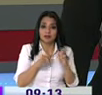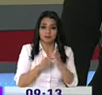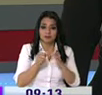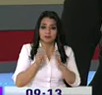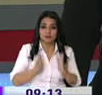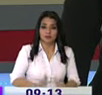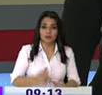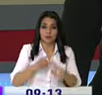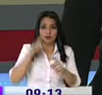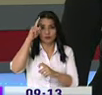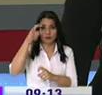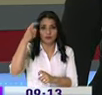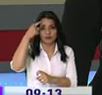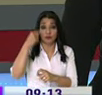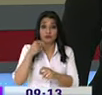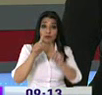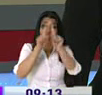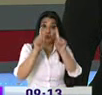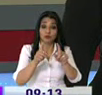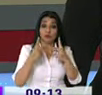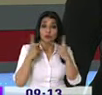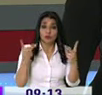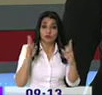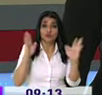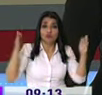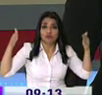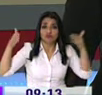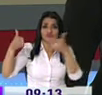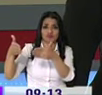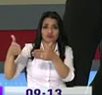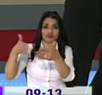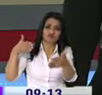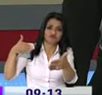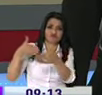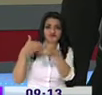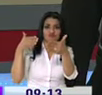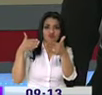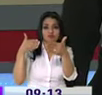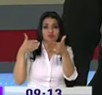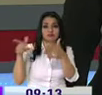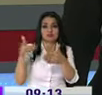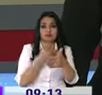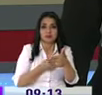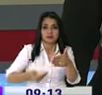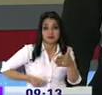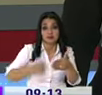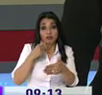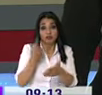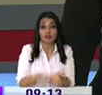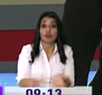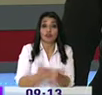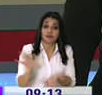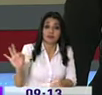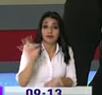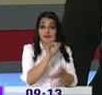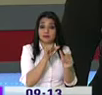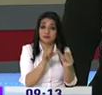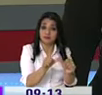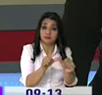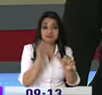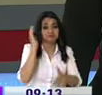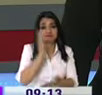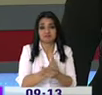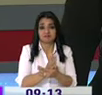del anterior gobierno asegura que la consulta va dirigida únicamente para bloquear la posibilidad de que Rafael Correa vuelva a la presidencia de